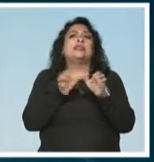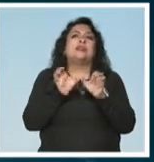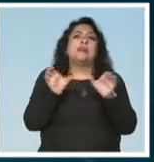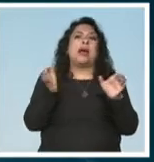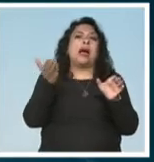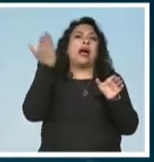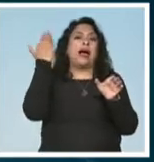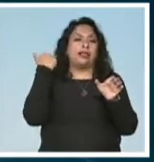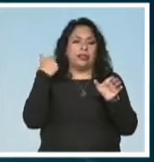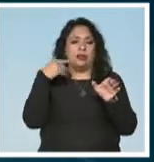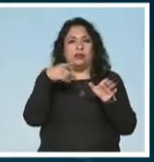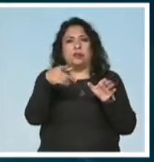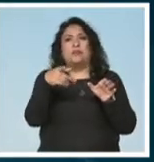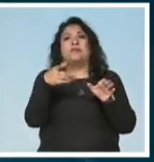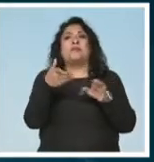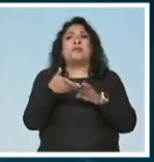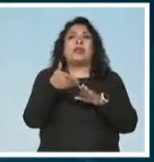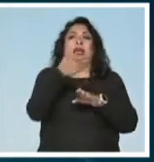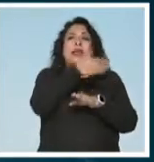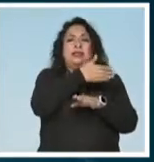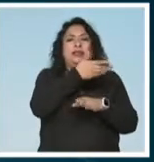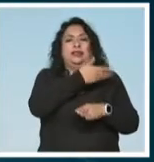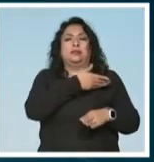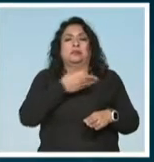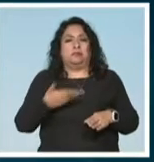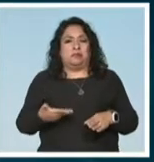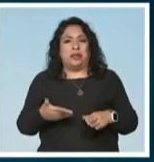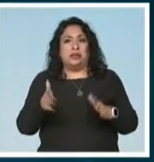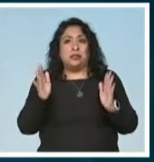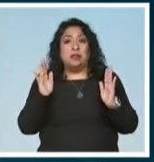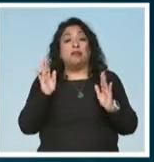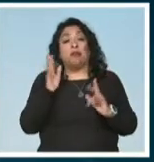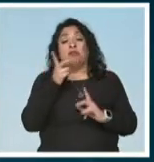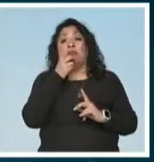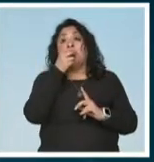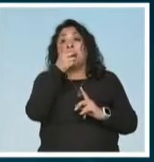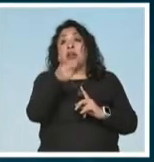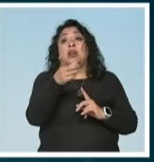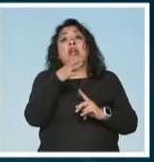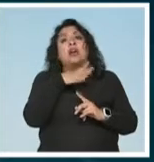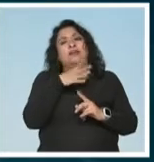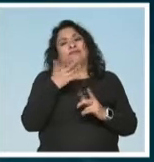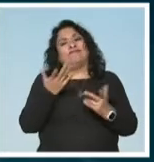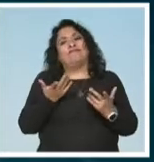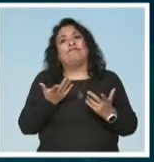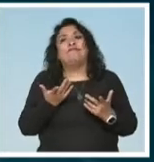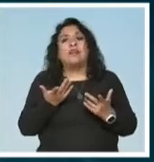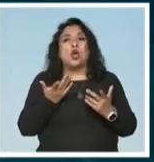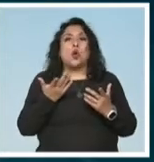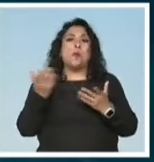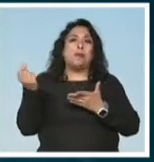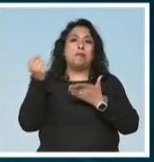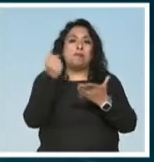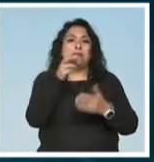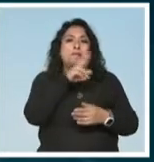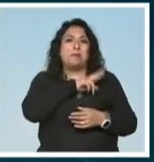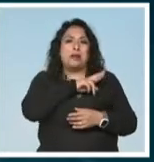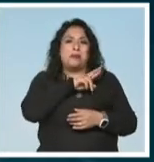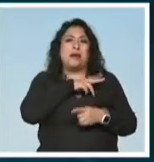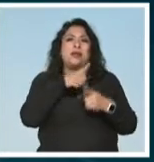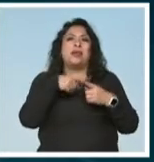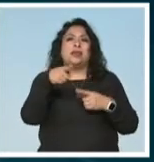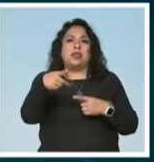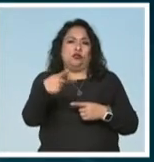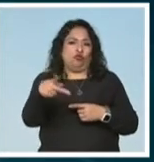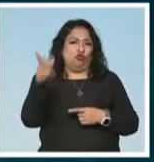al pasado. Con sus anteriores antecesores, hay que decirlo, se promovió de alguna manera la inversión privada por parte de